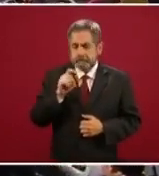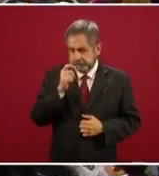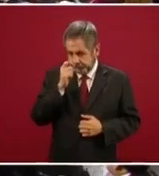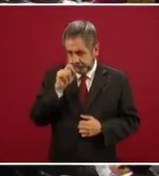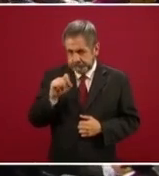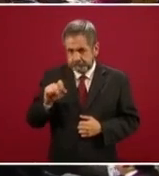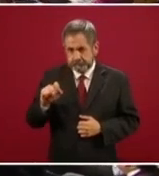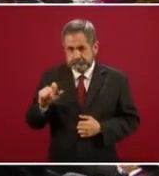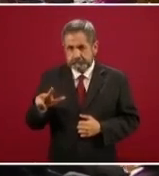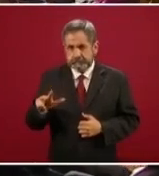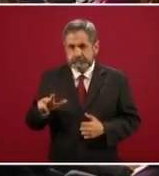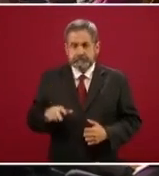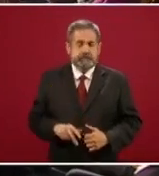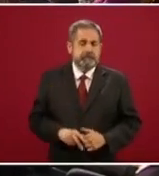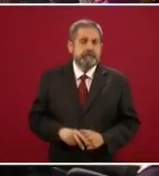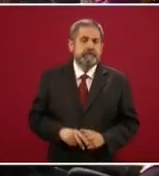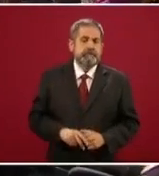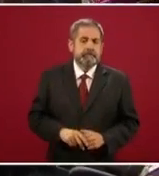Sí.